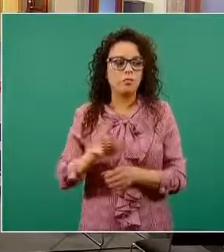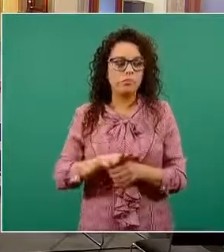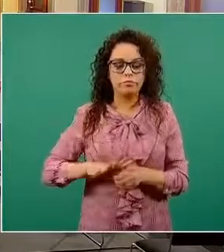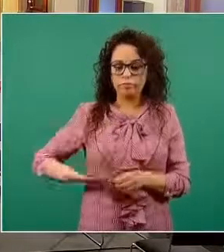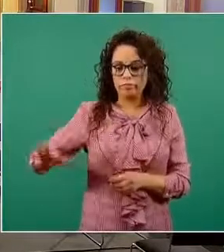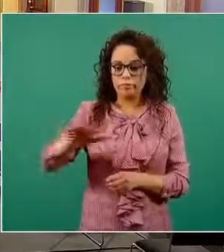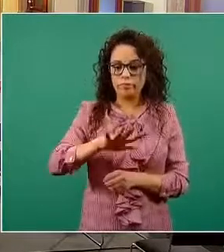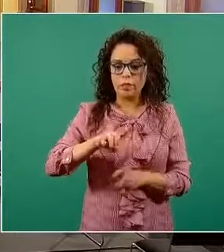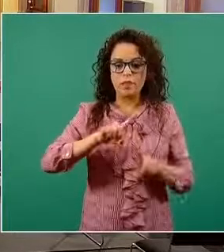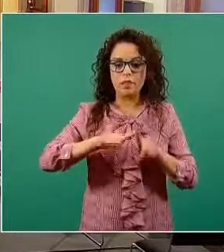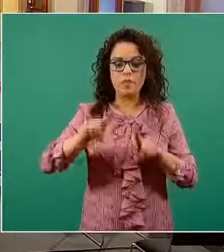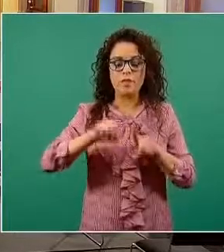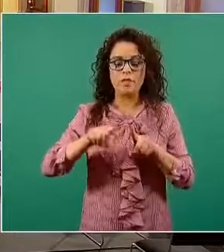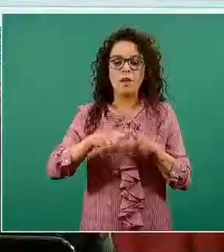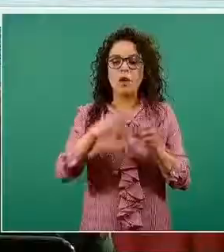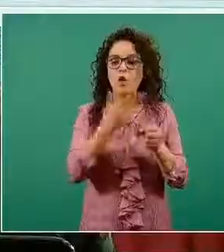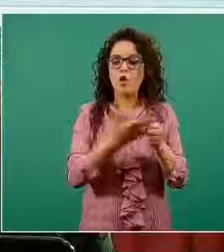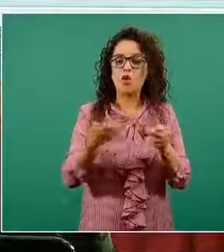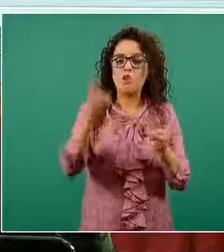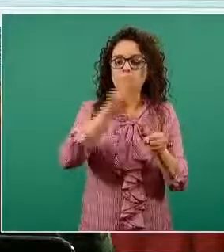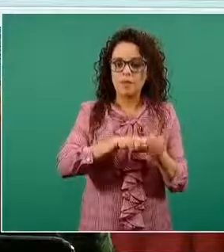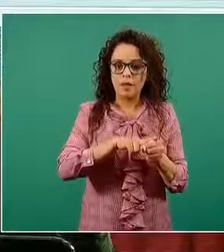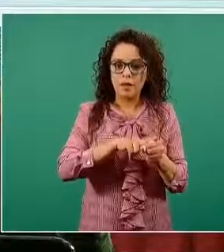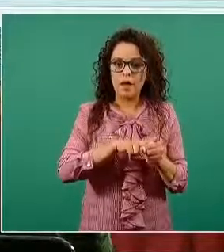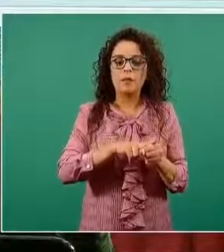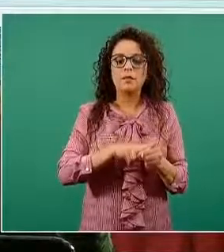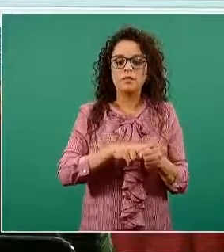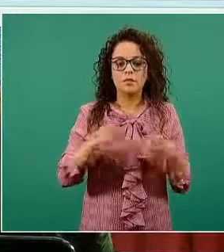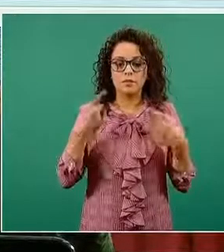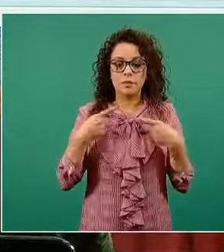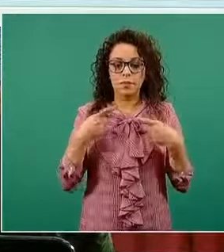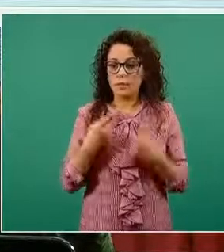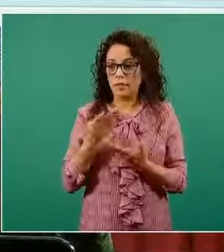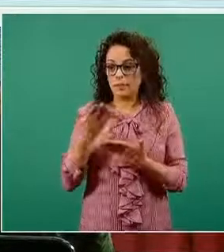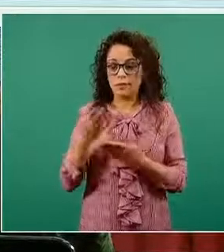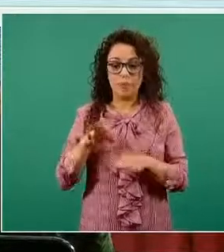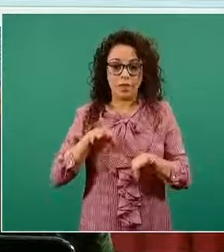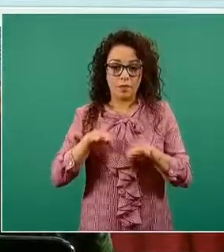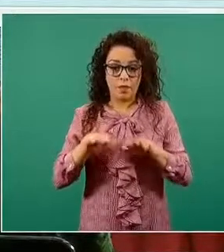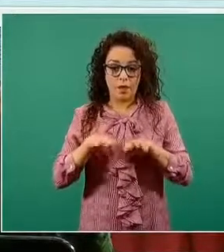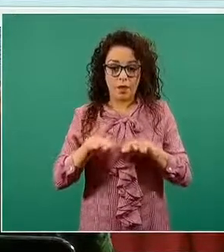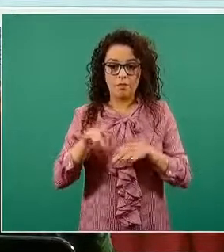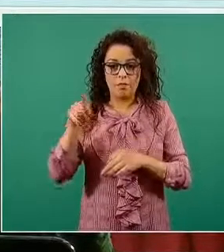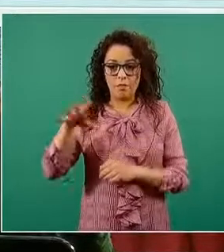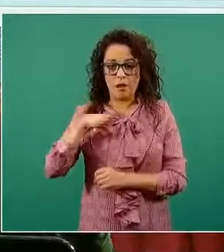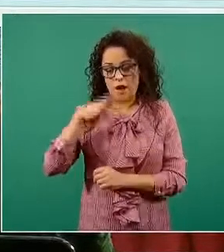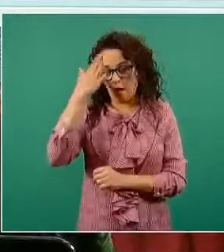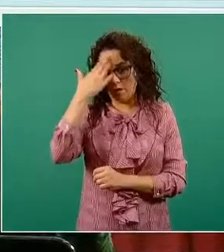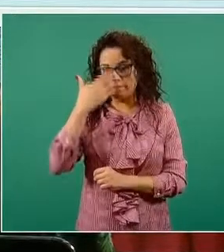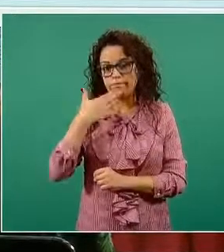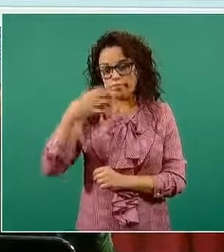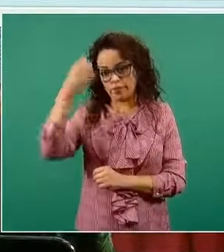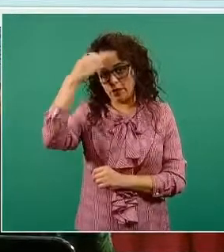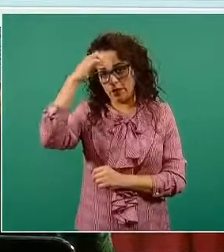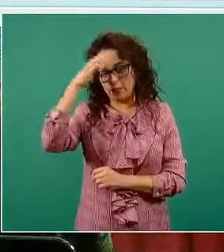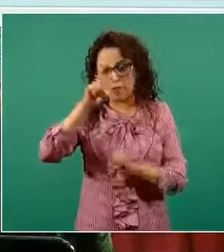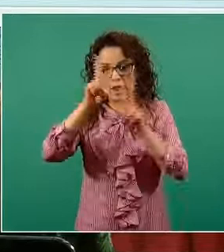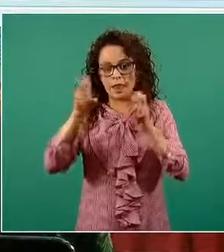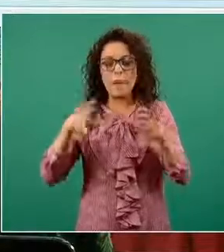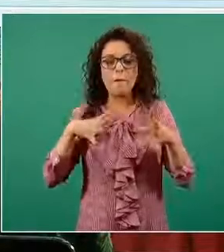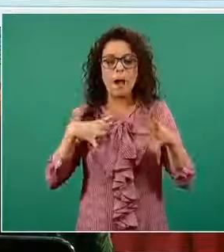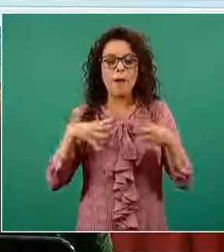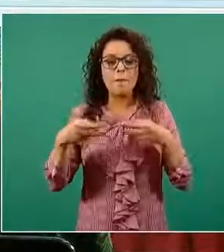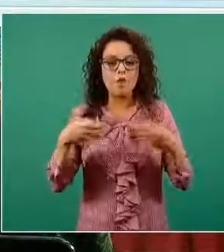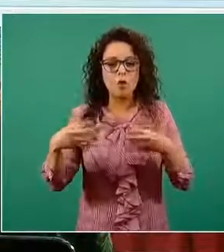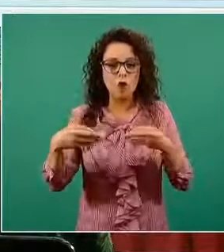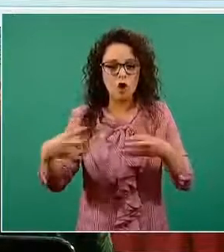todas las unidades médicas por parte del personal capacitado en las actividades epidemiológicas, que tiene que ver justo